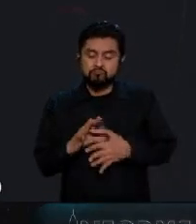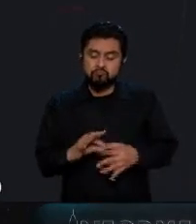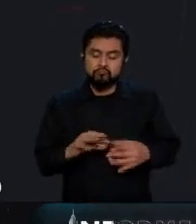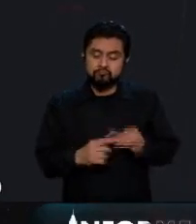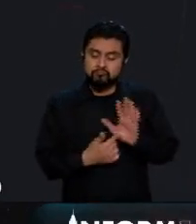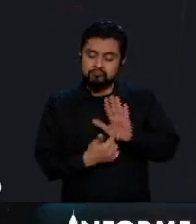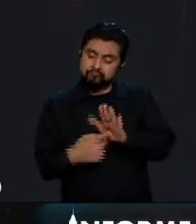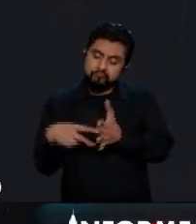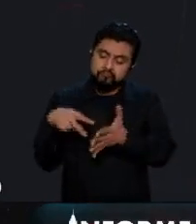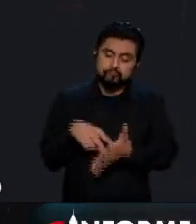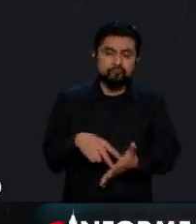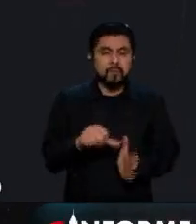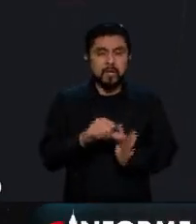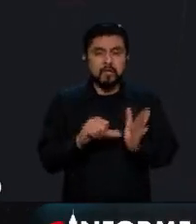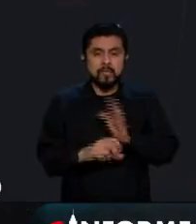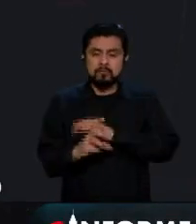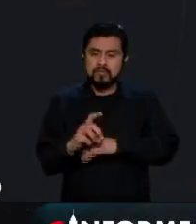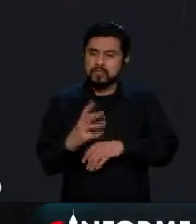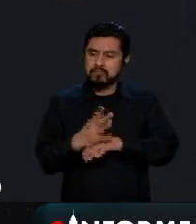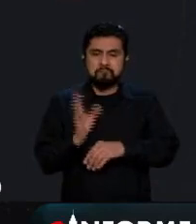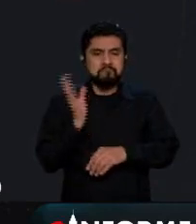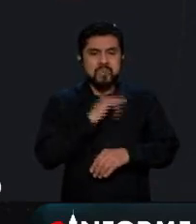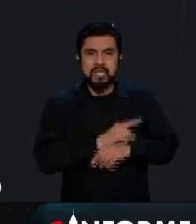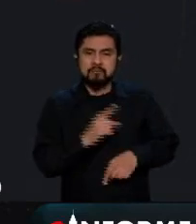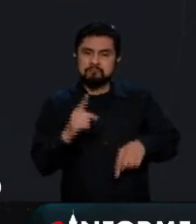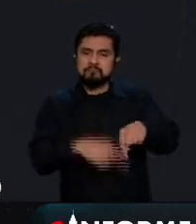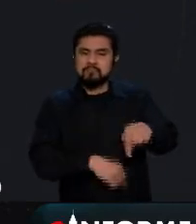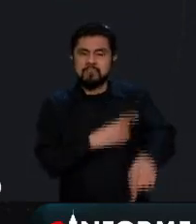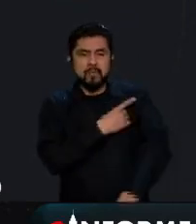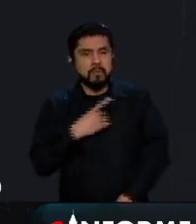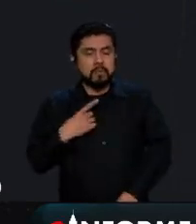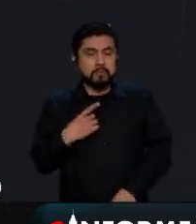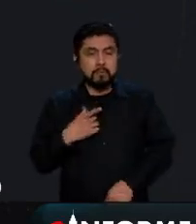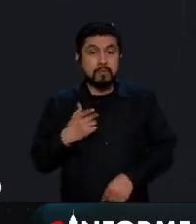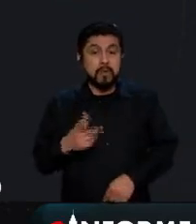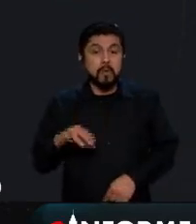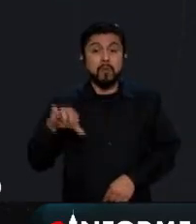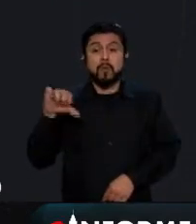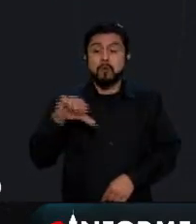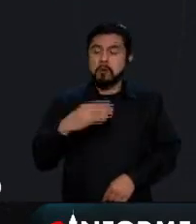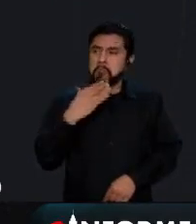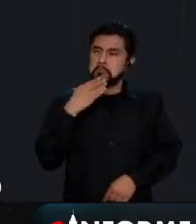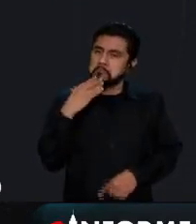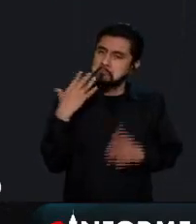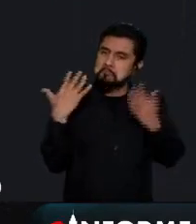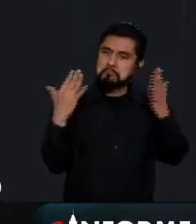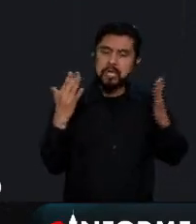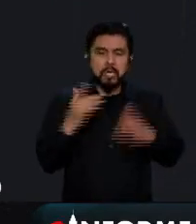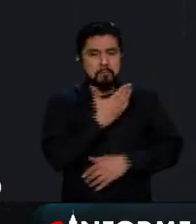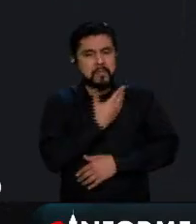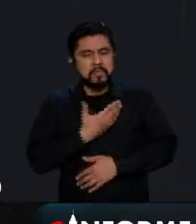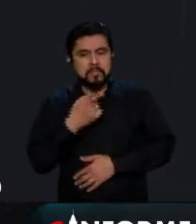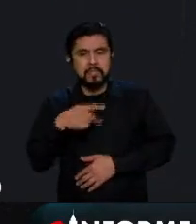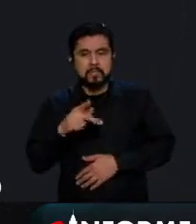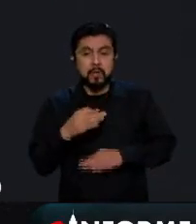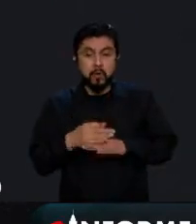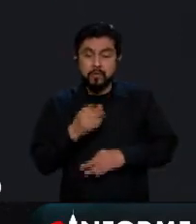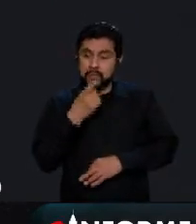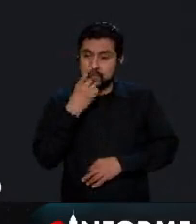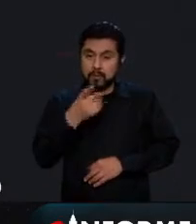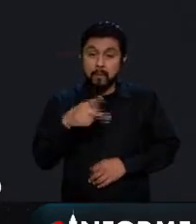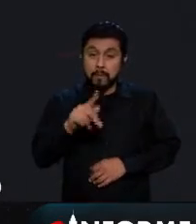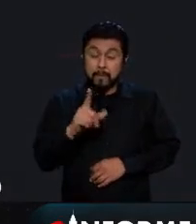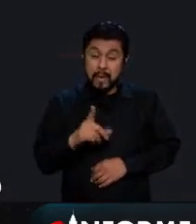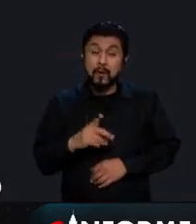no basta con decirlo. Si ese artículo no se deroga, como hoy lo insinuó que podría llegar a hacerlo, no